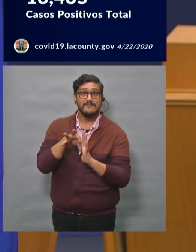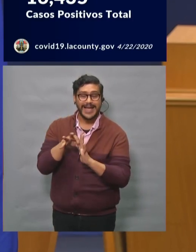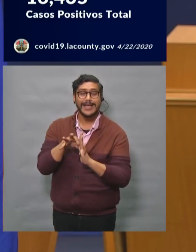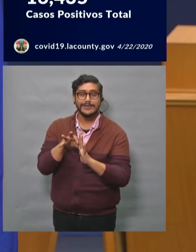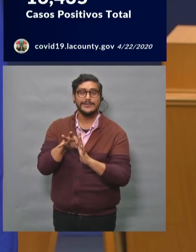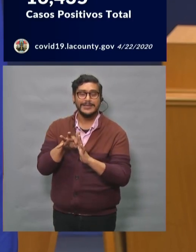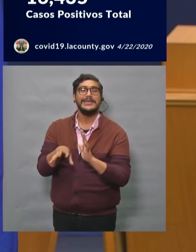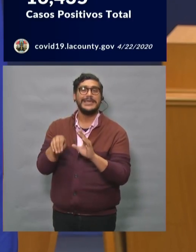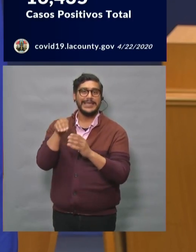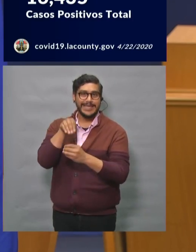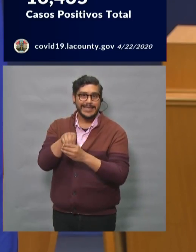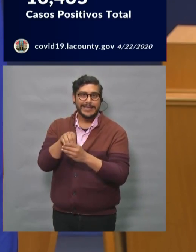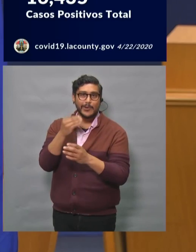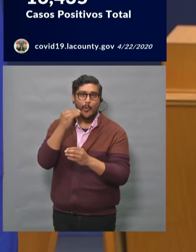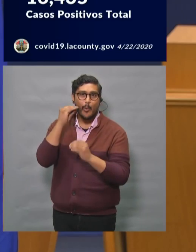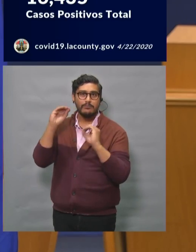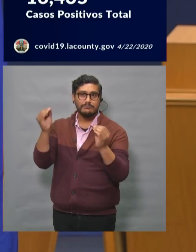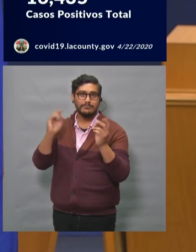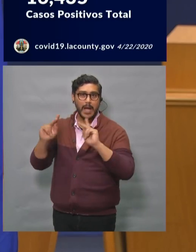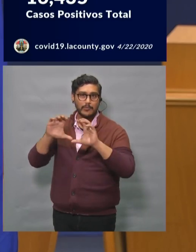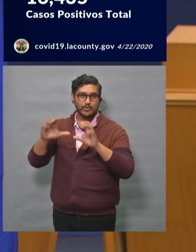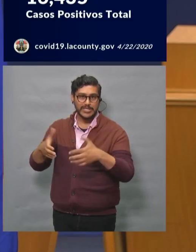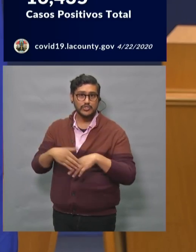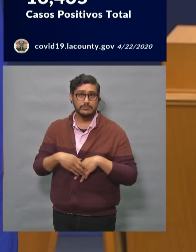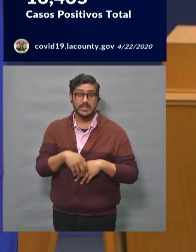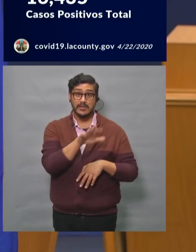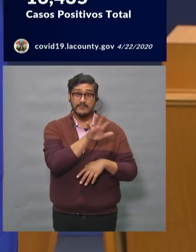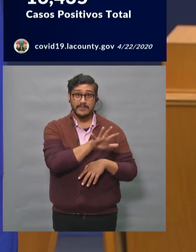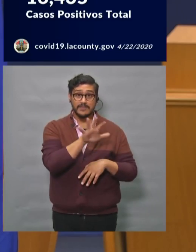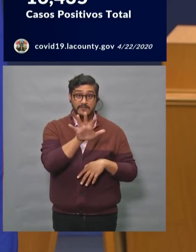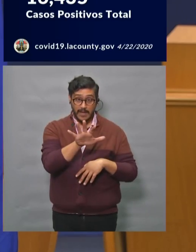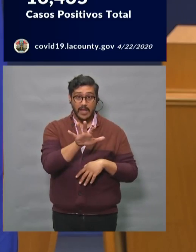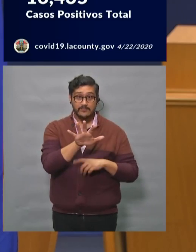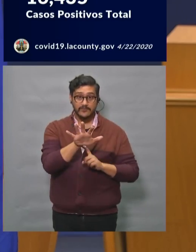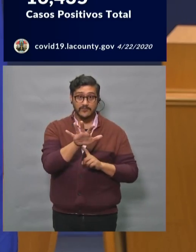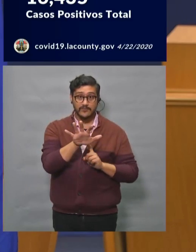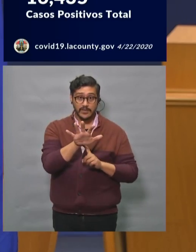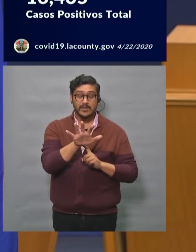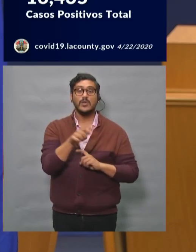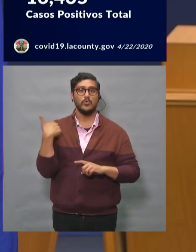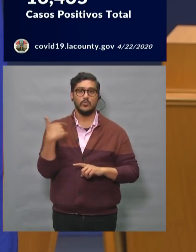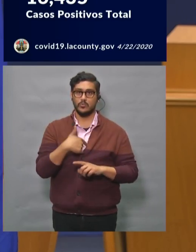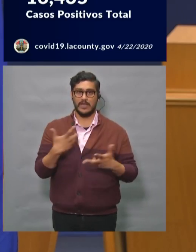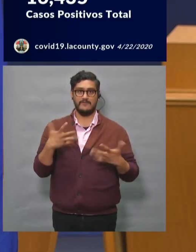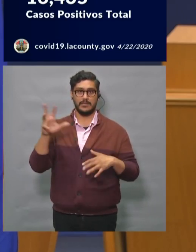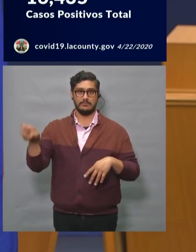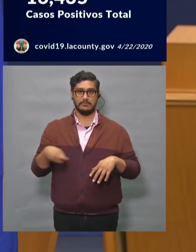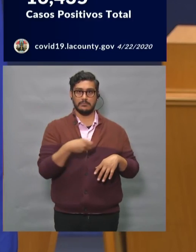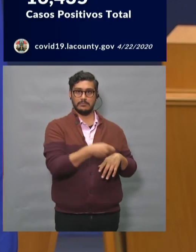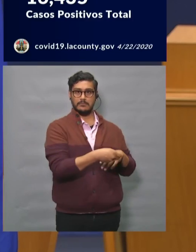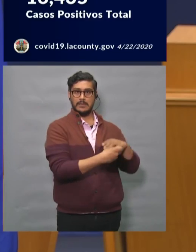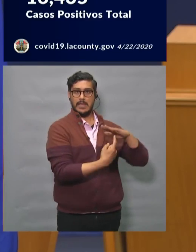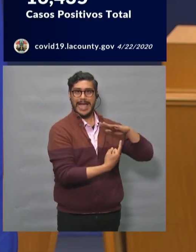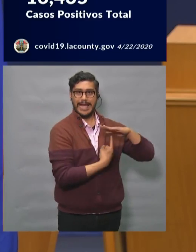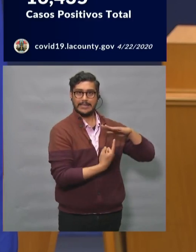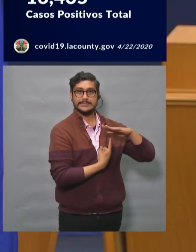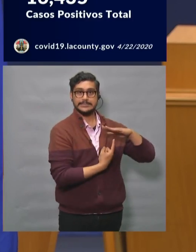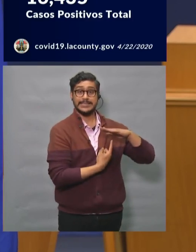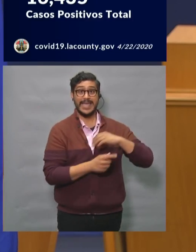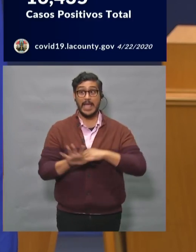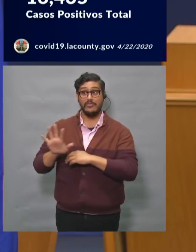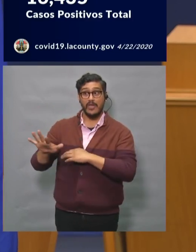hogar. 55 que fueron protegidos están apropiadamente aislados y los contactos